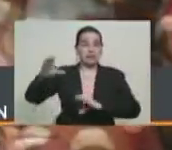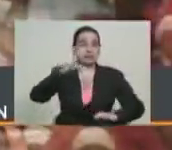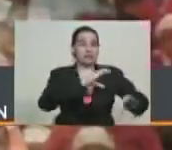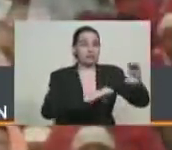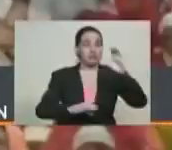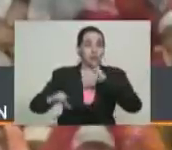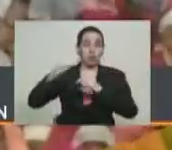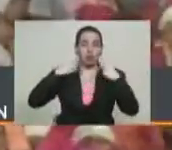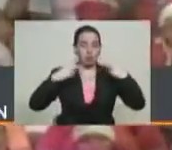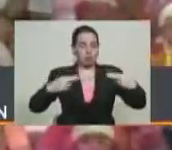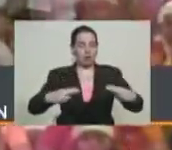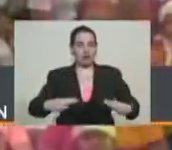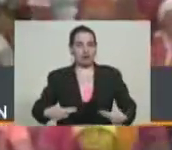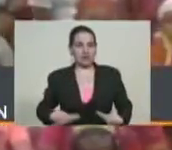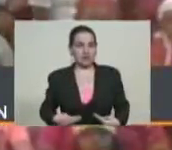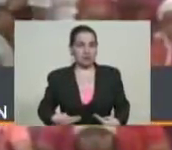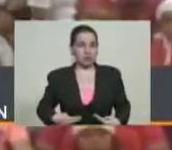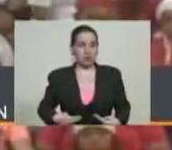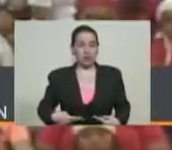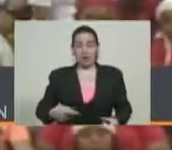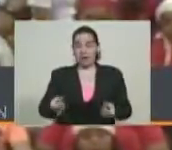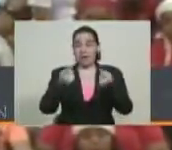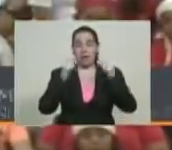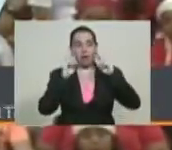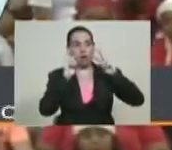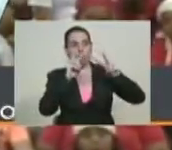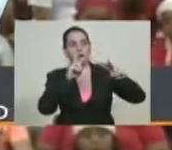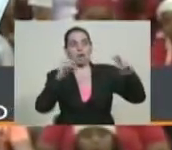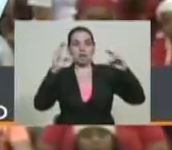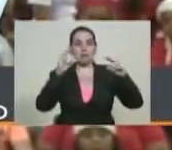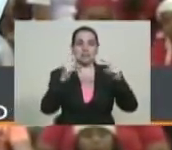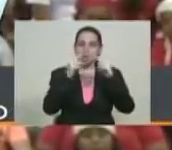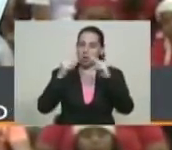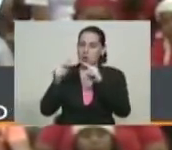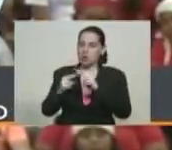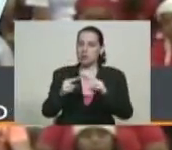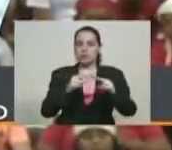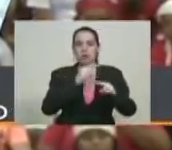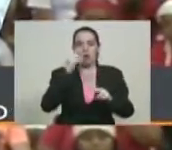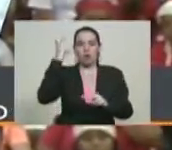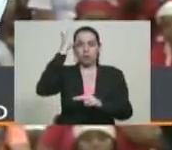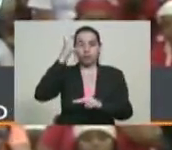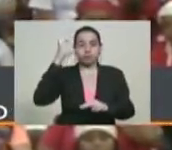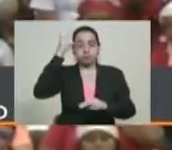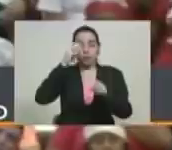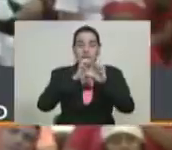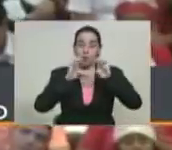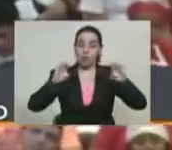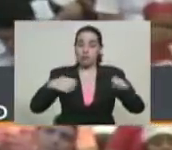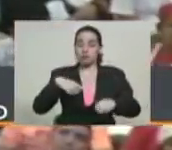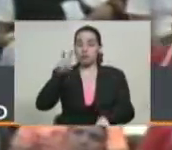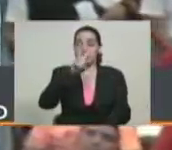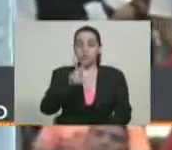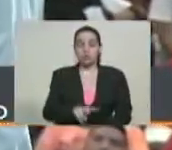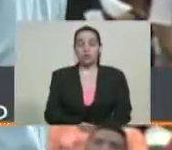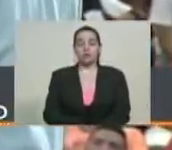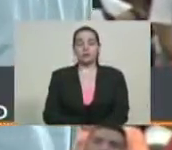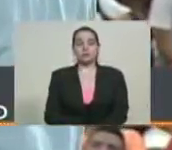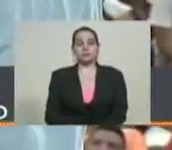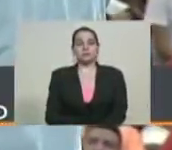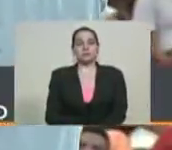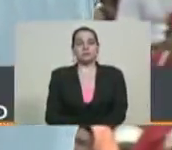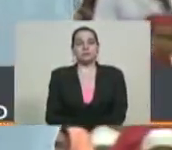nivel humanístico que jamás se haya conocido la educación en Venezuela.